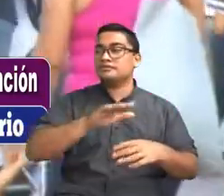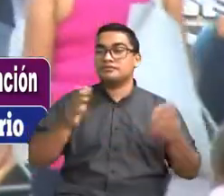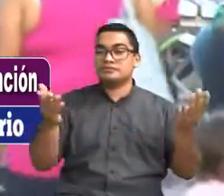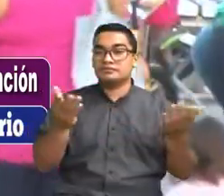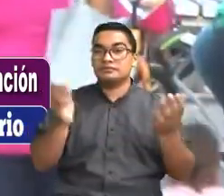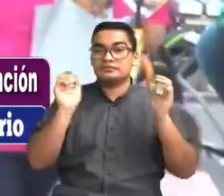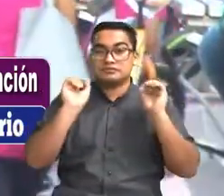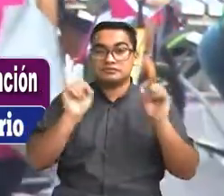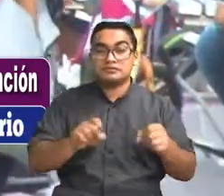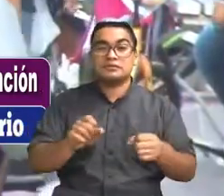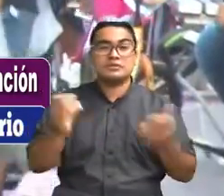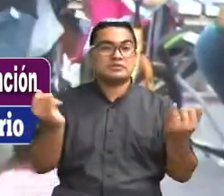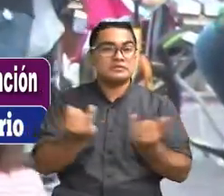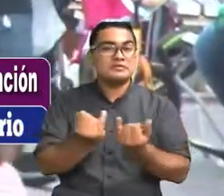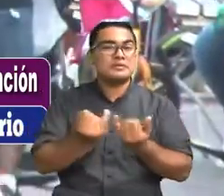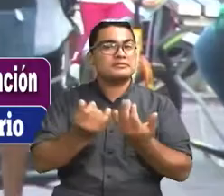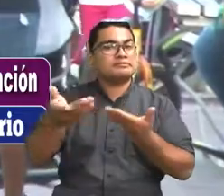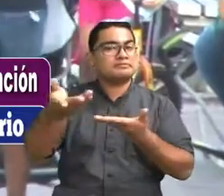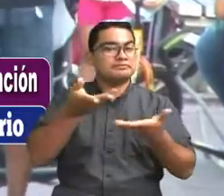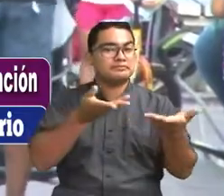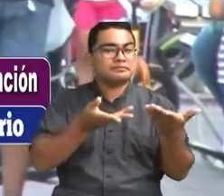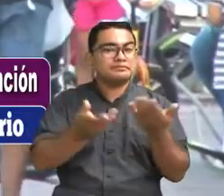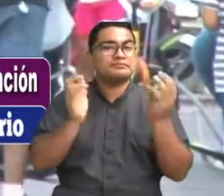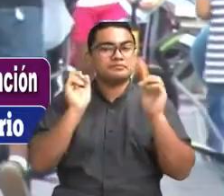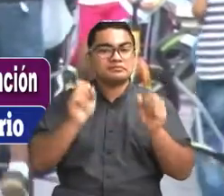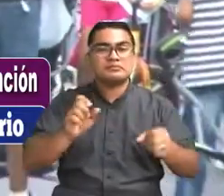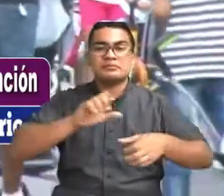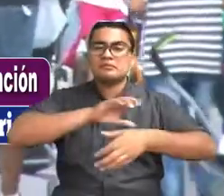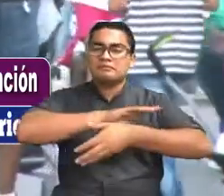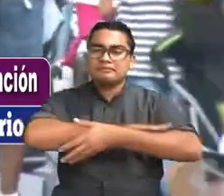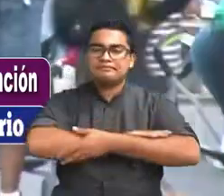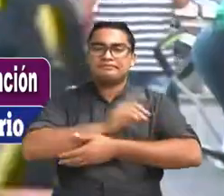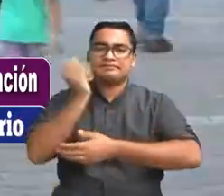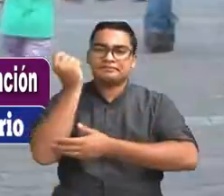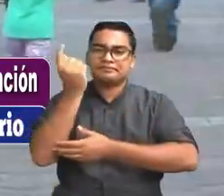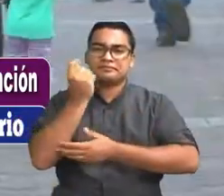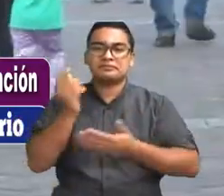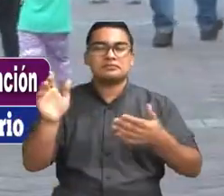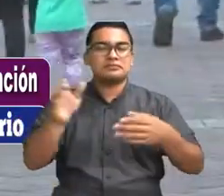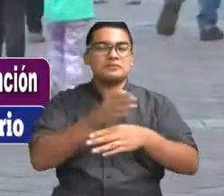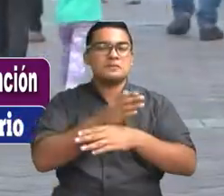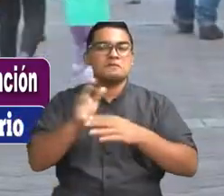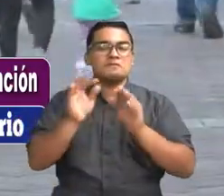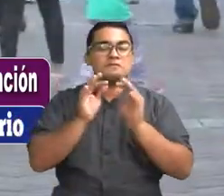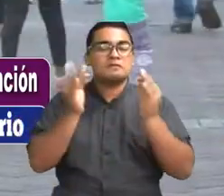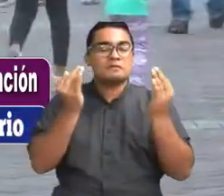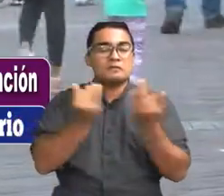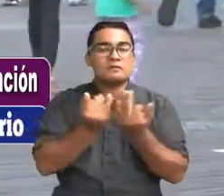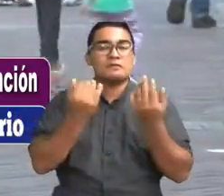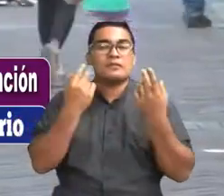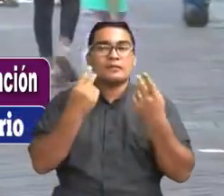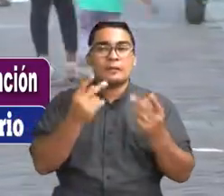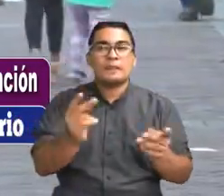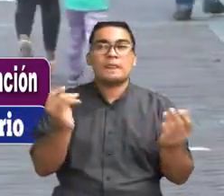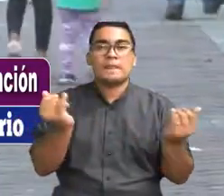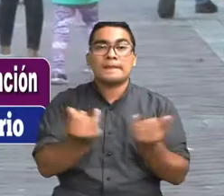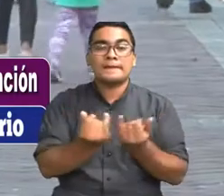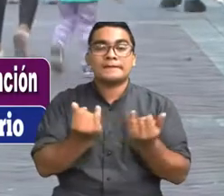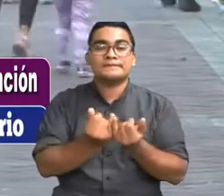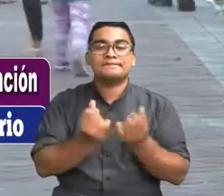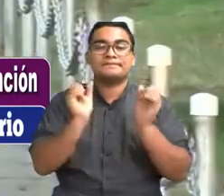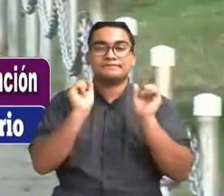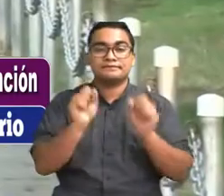ese proceso de interacción, de reconciliación, de entendimiento entre toda la familia en general, pero también que vaya, pues se